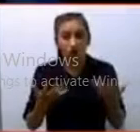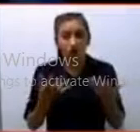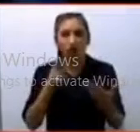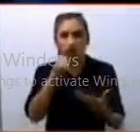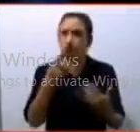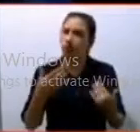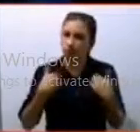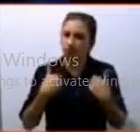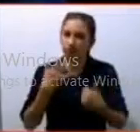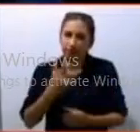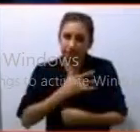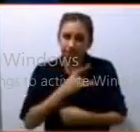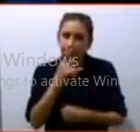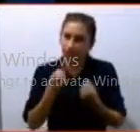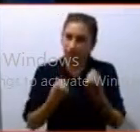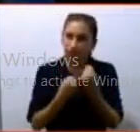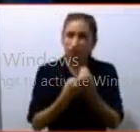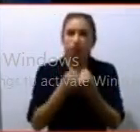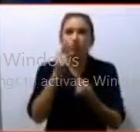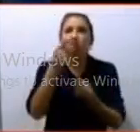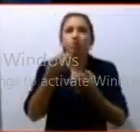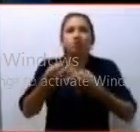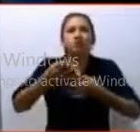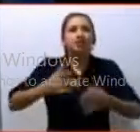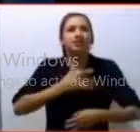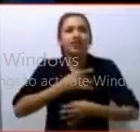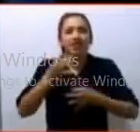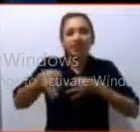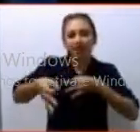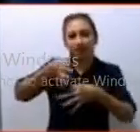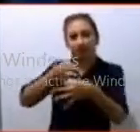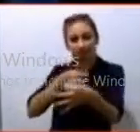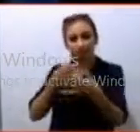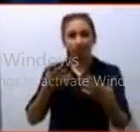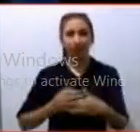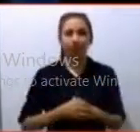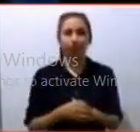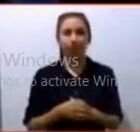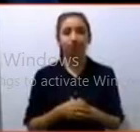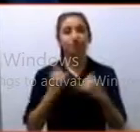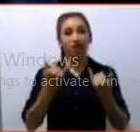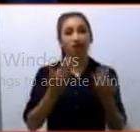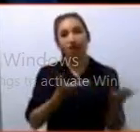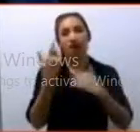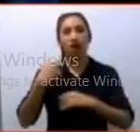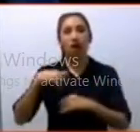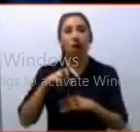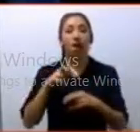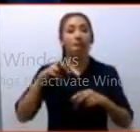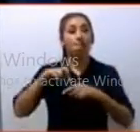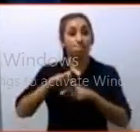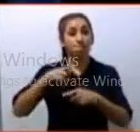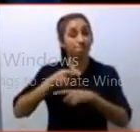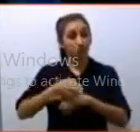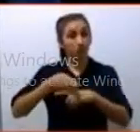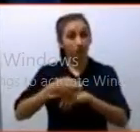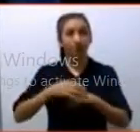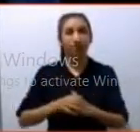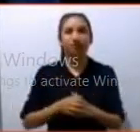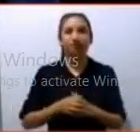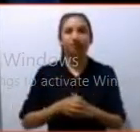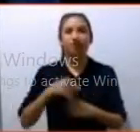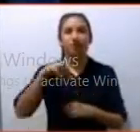que sensibilizar sí. Para que te apoyes. Empatía, que, empatía, correcto. Como se llama. Pero ahora nos vamos a Promart, donde está el